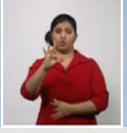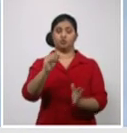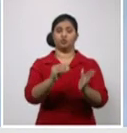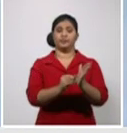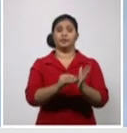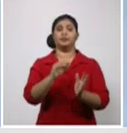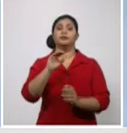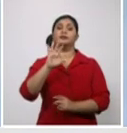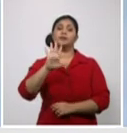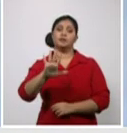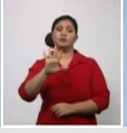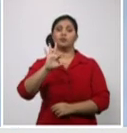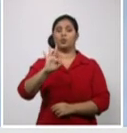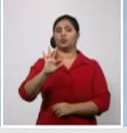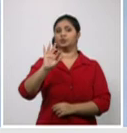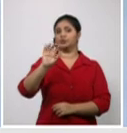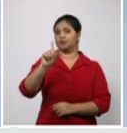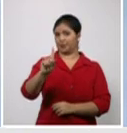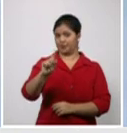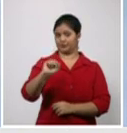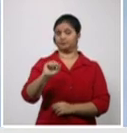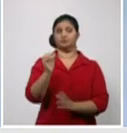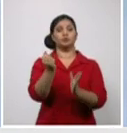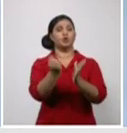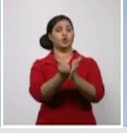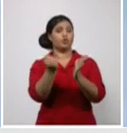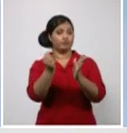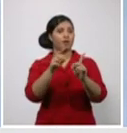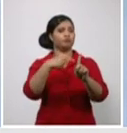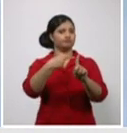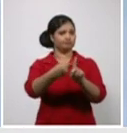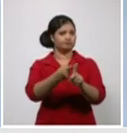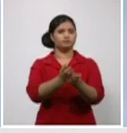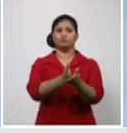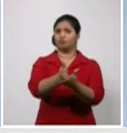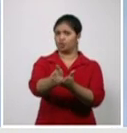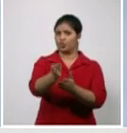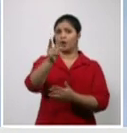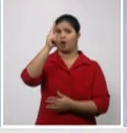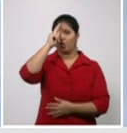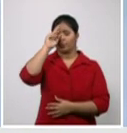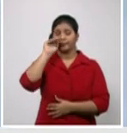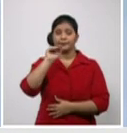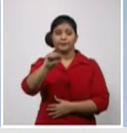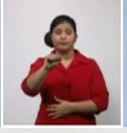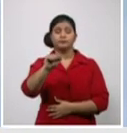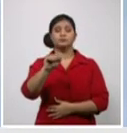8.581 y confirmados activos una cifra de